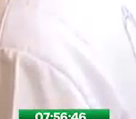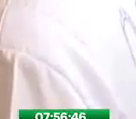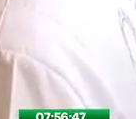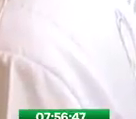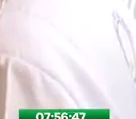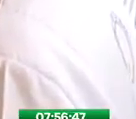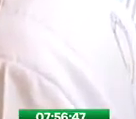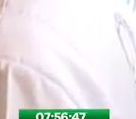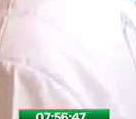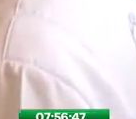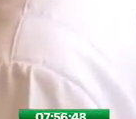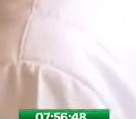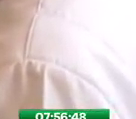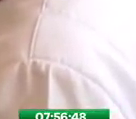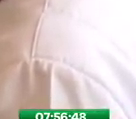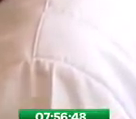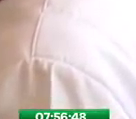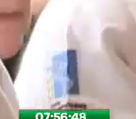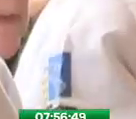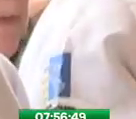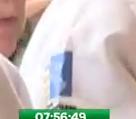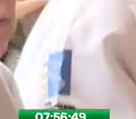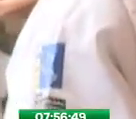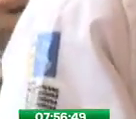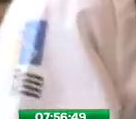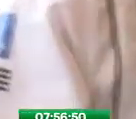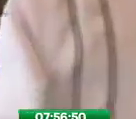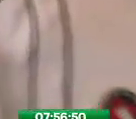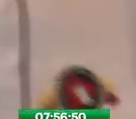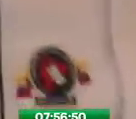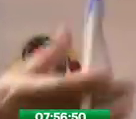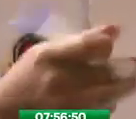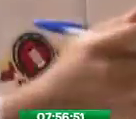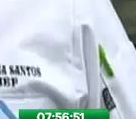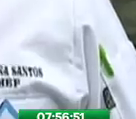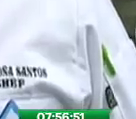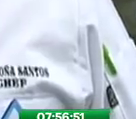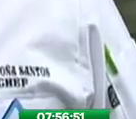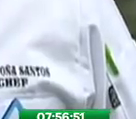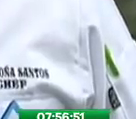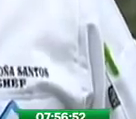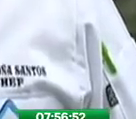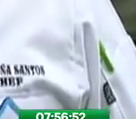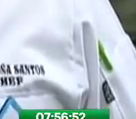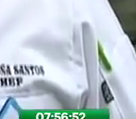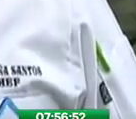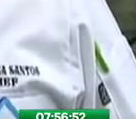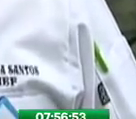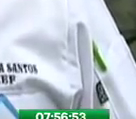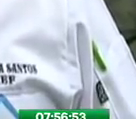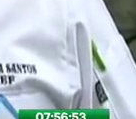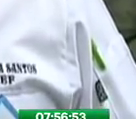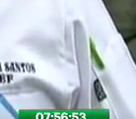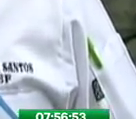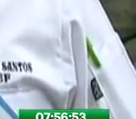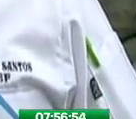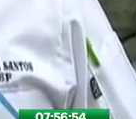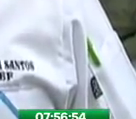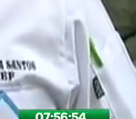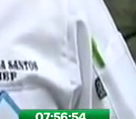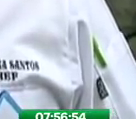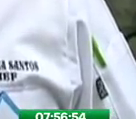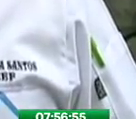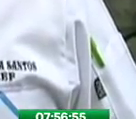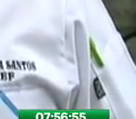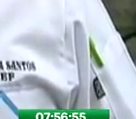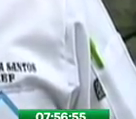sabor estuvo a cargo de los chefs de la Asociación Gastronómica Huecas del Ecuador. La originalidad sin perder la esencia de la